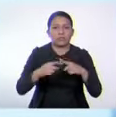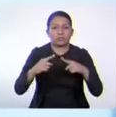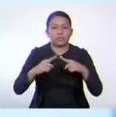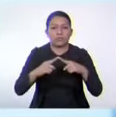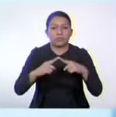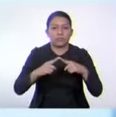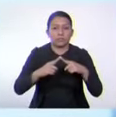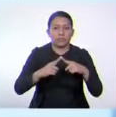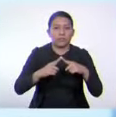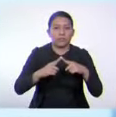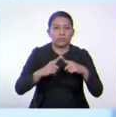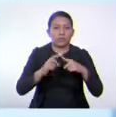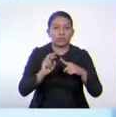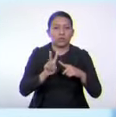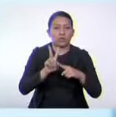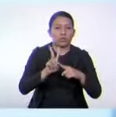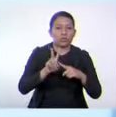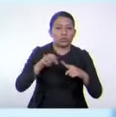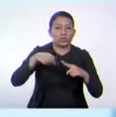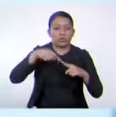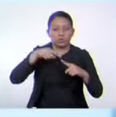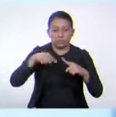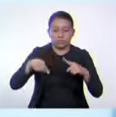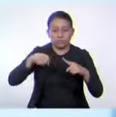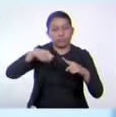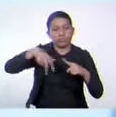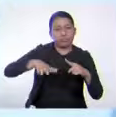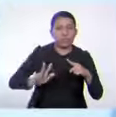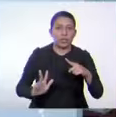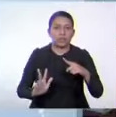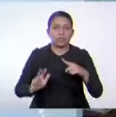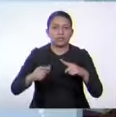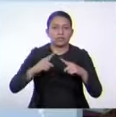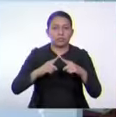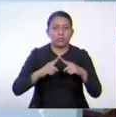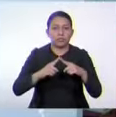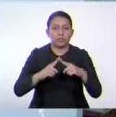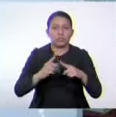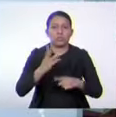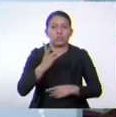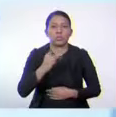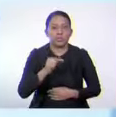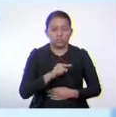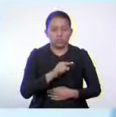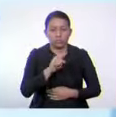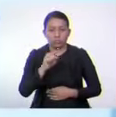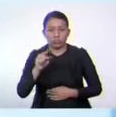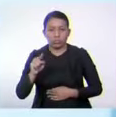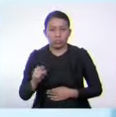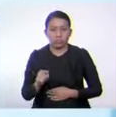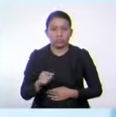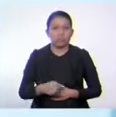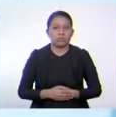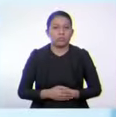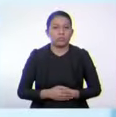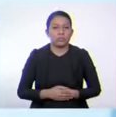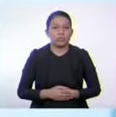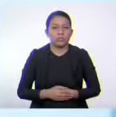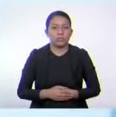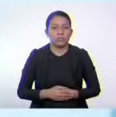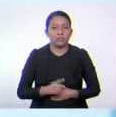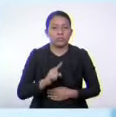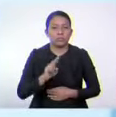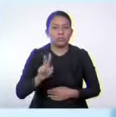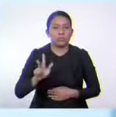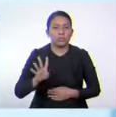y aquí tenemos otros 3. 1, 2, 3, 4. 1, 2, 3, 4.